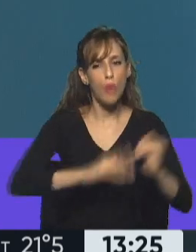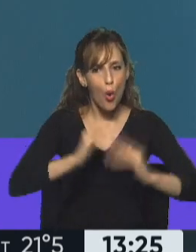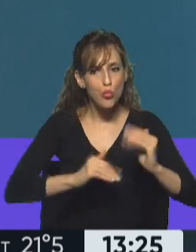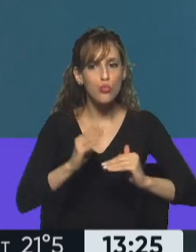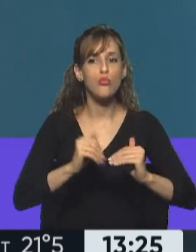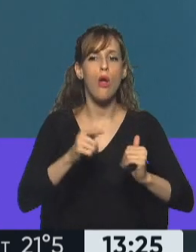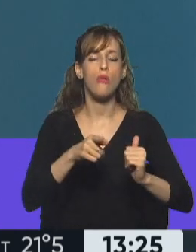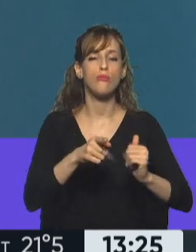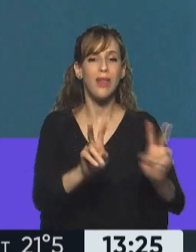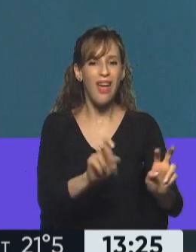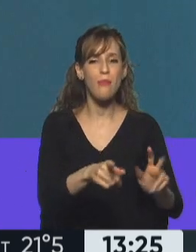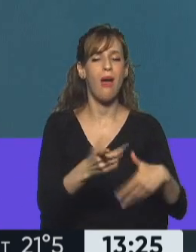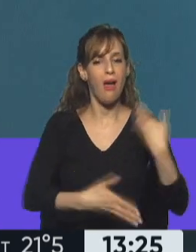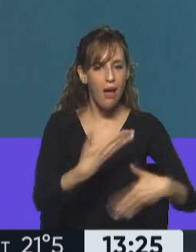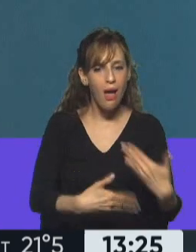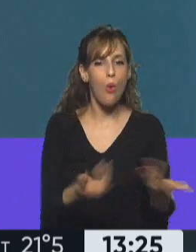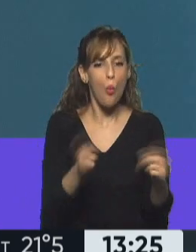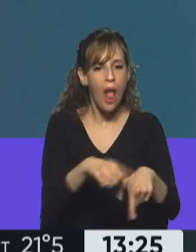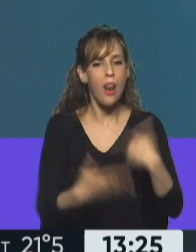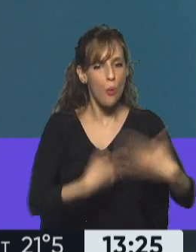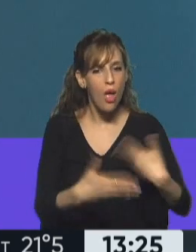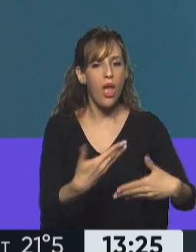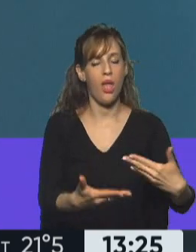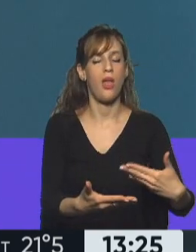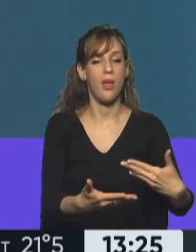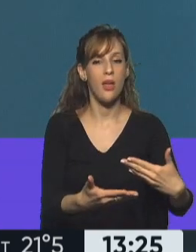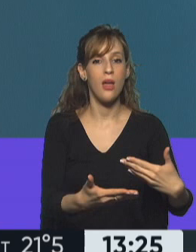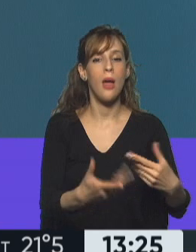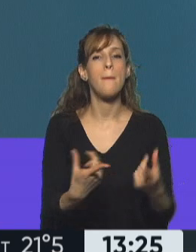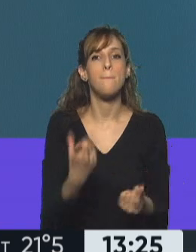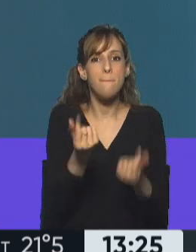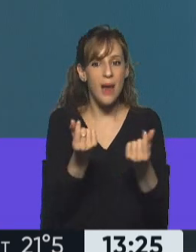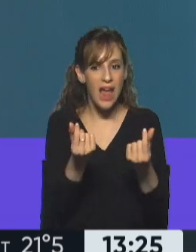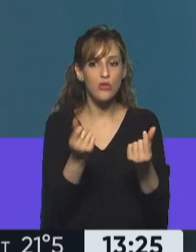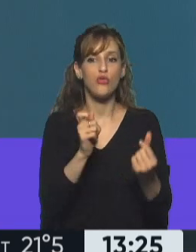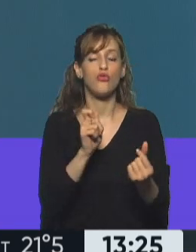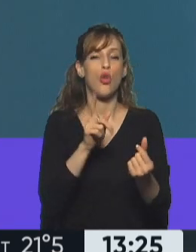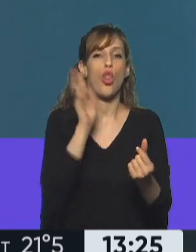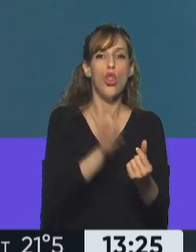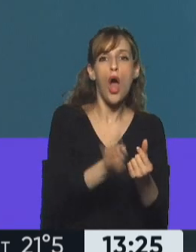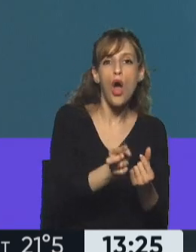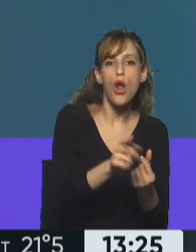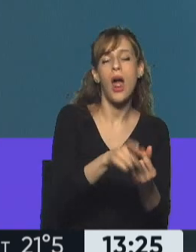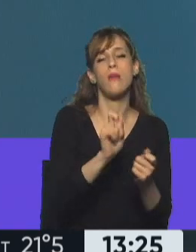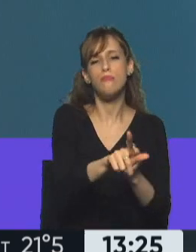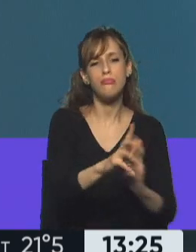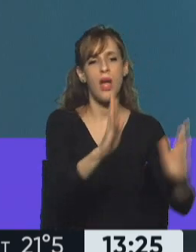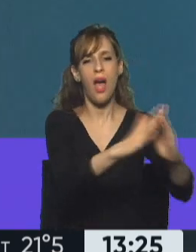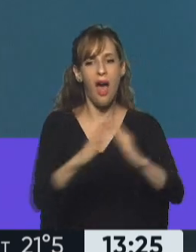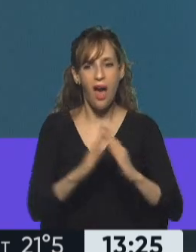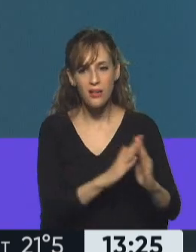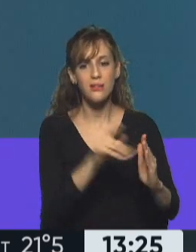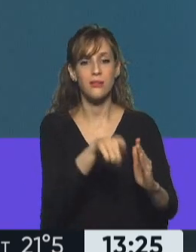siga esa senda, y se empiecen a apreciar los precios en dólares de las propiedades que han bajado